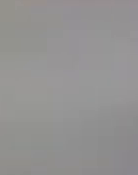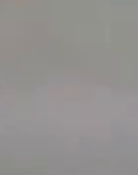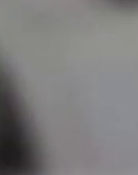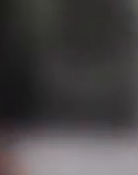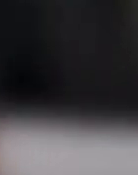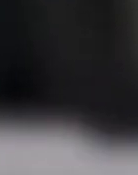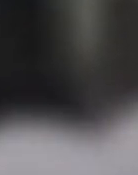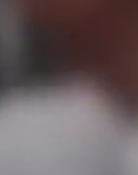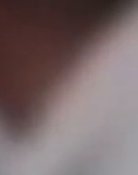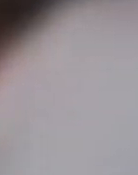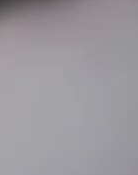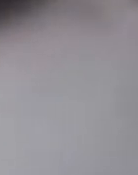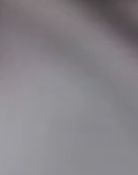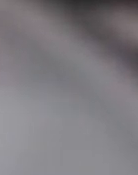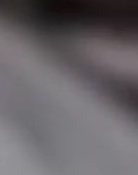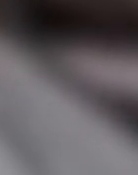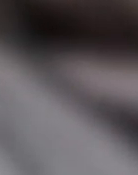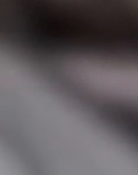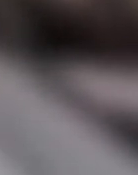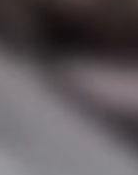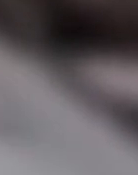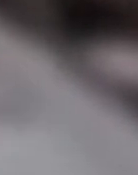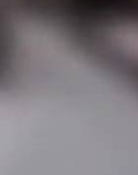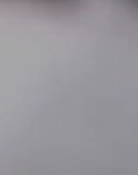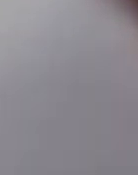Nada más. Saludos, no te bajes. Saludos.